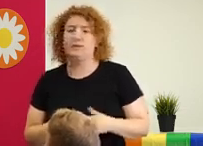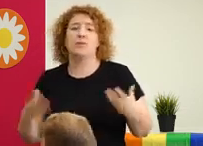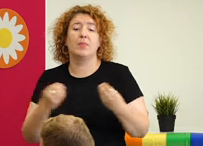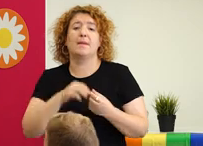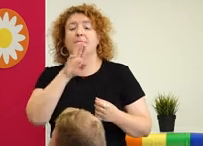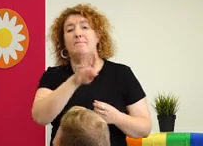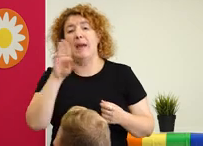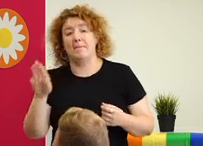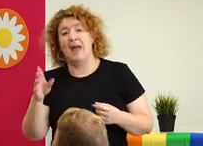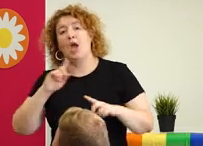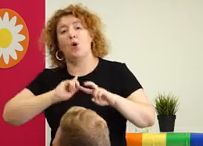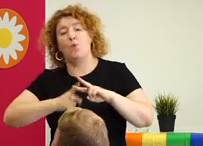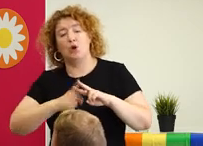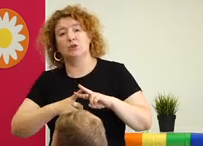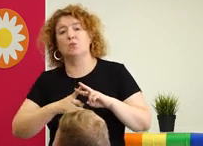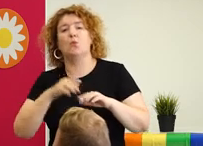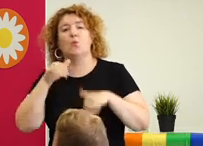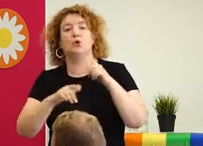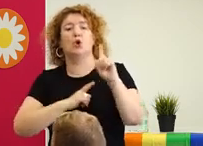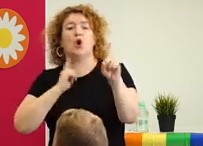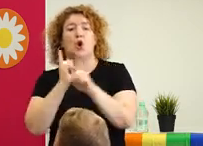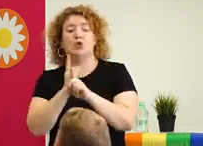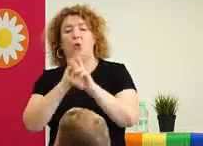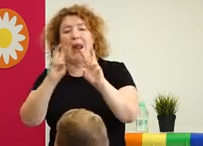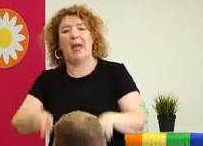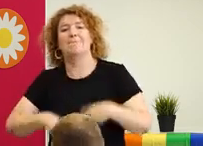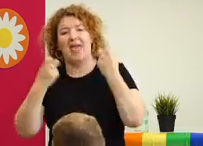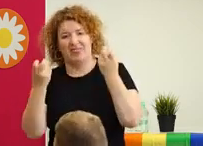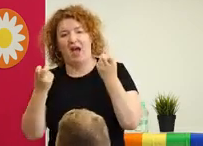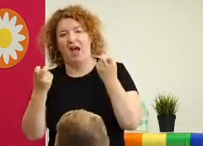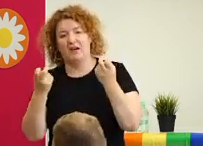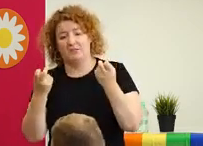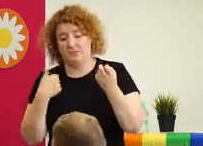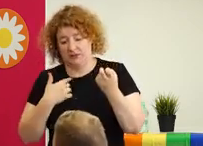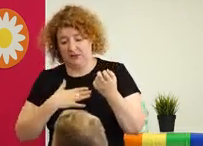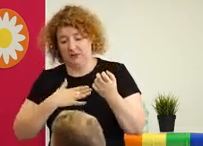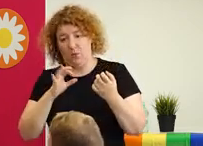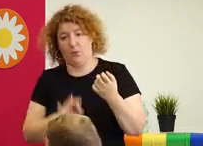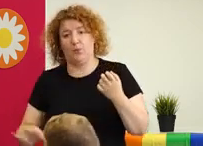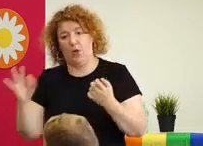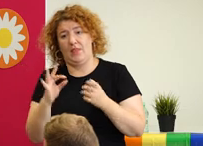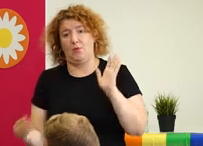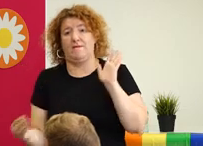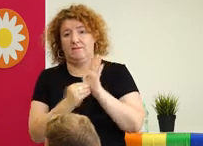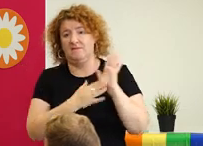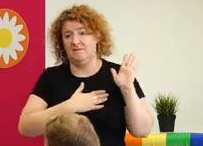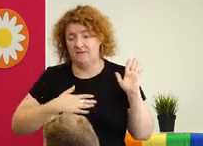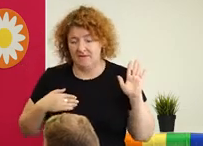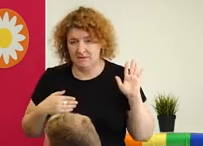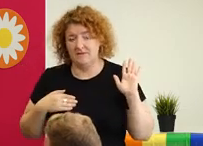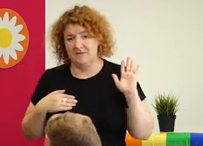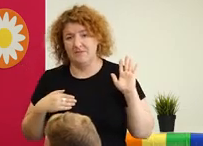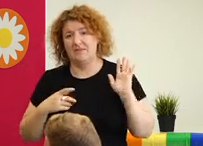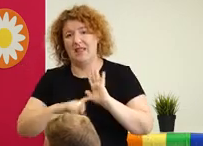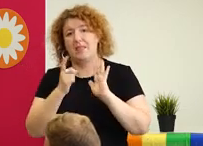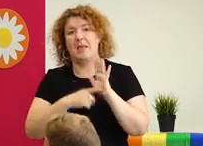pueden pedir el voto para combatir a la derecha si se juntan con la derecha y acuerdan con la derecha y